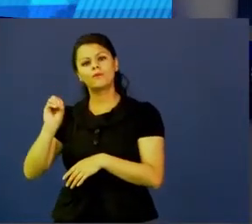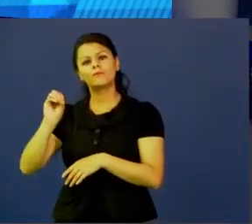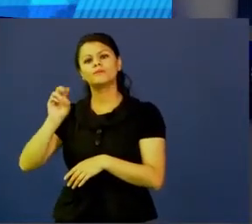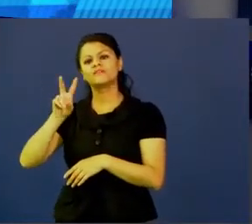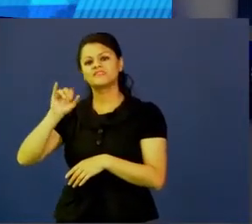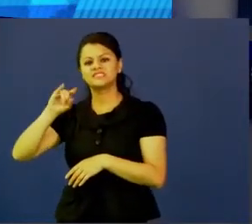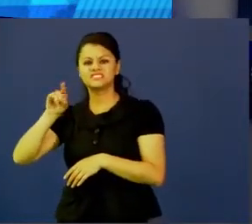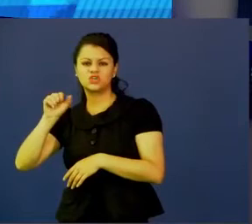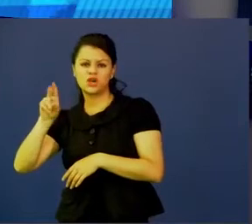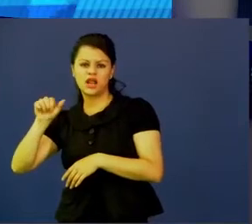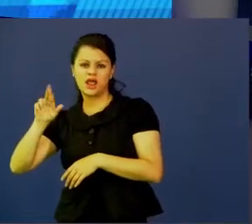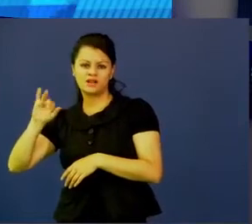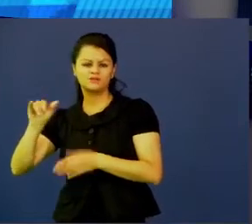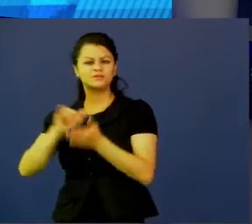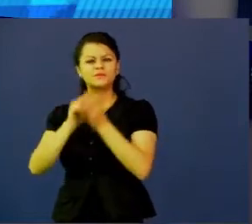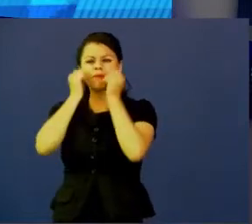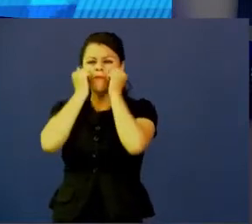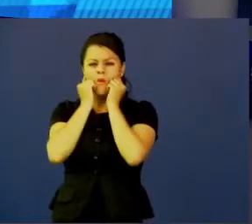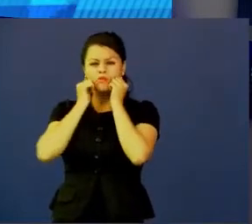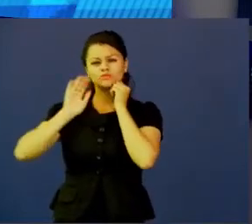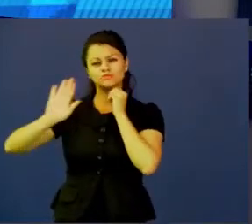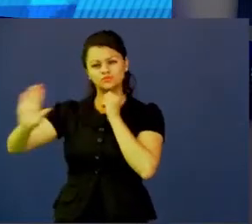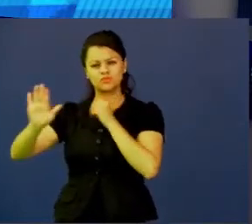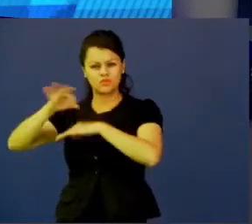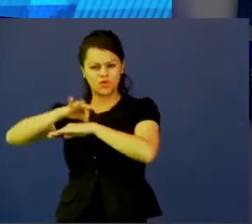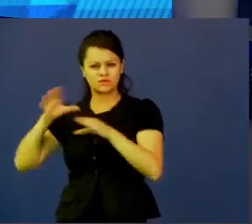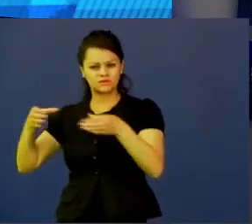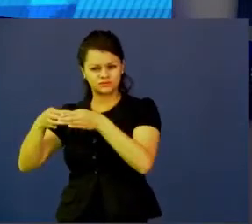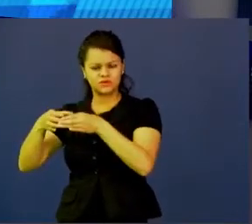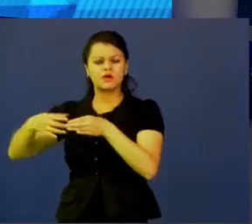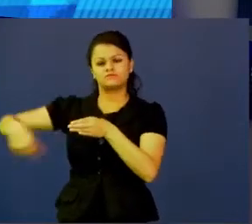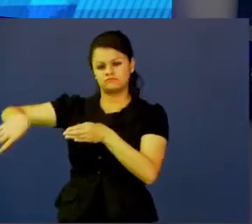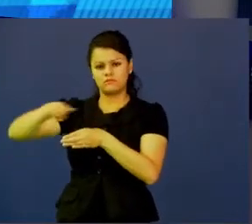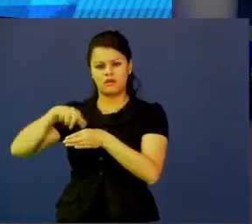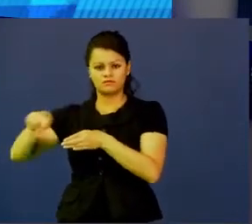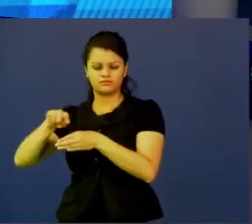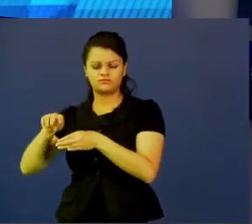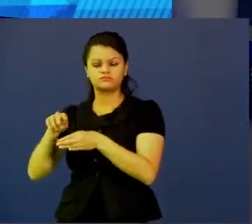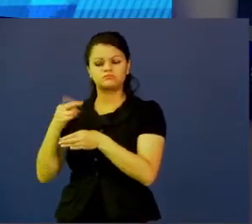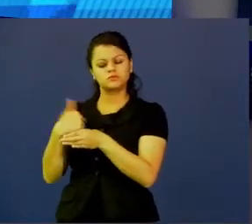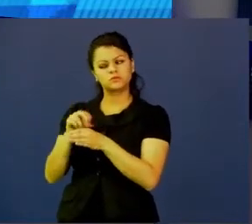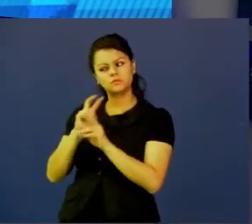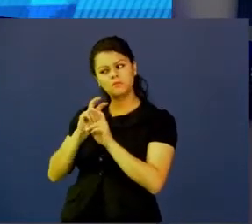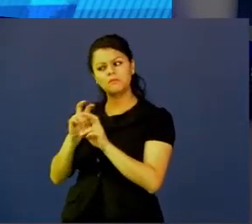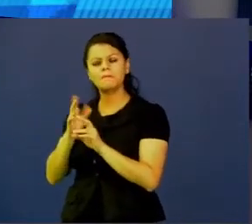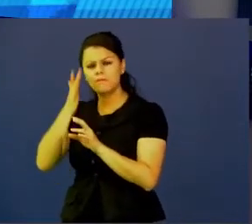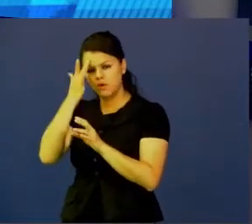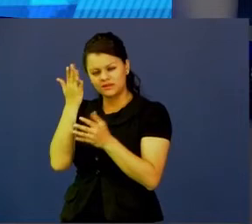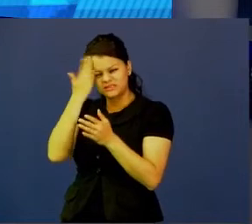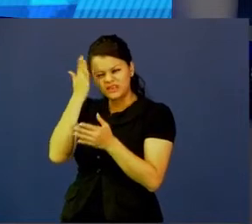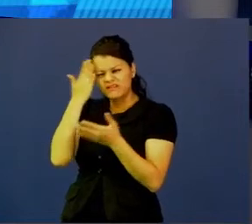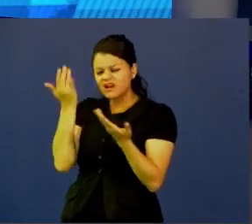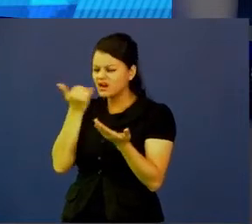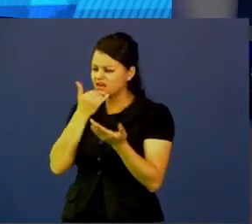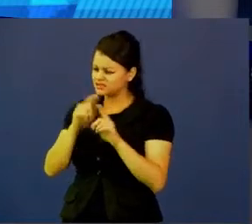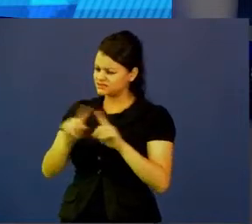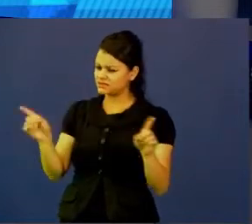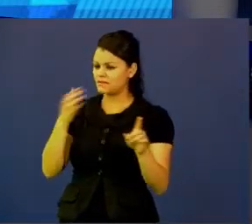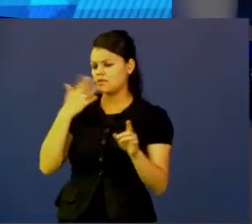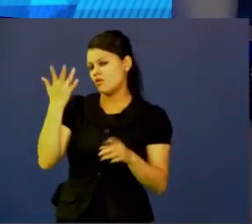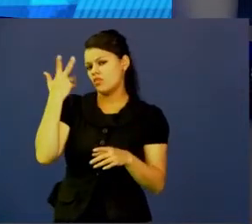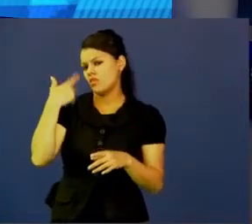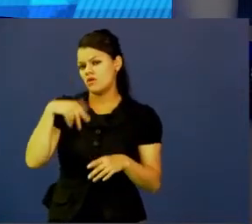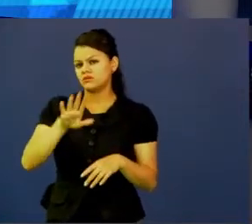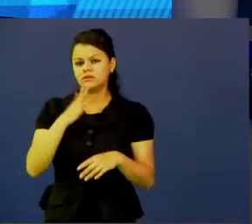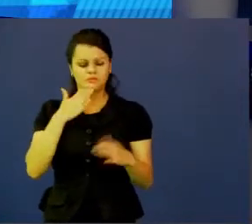Mockus, porque queríamos entender mejor el fenómeno, queríamos sobre todo saber cuál es la diferencia entre el matoneo tradicional y el